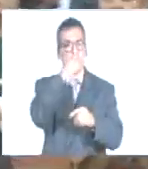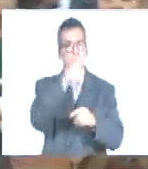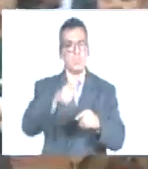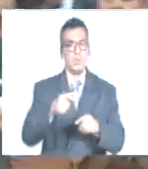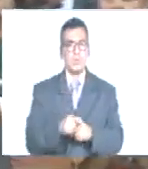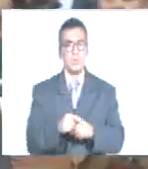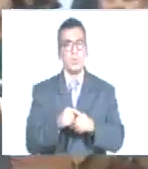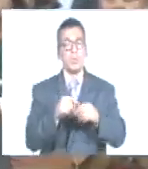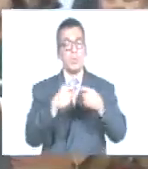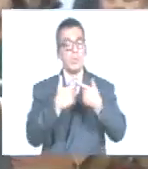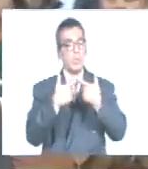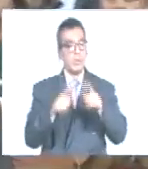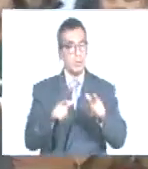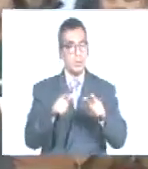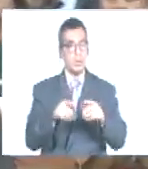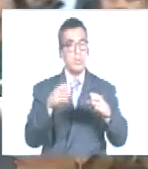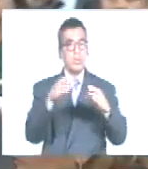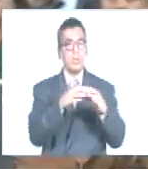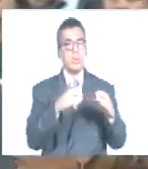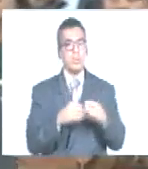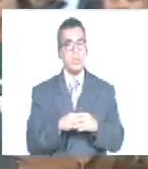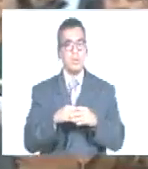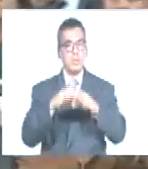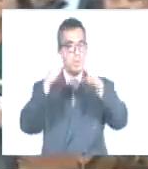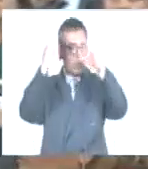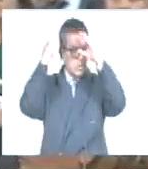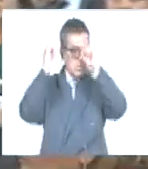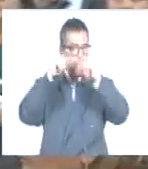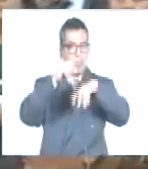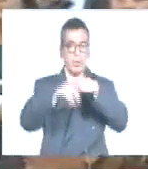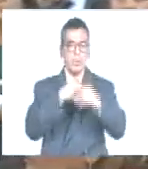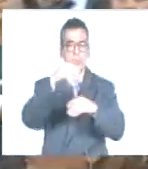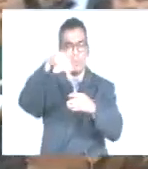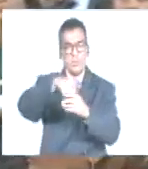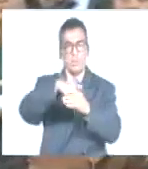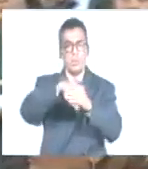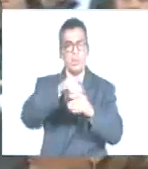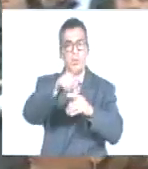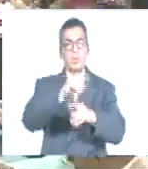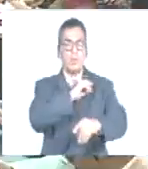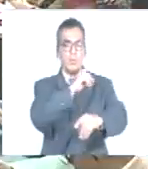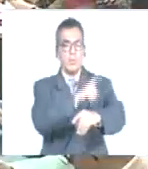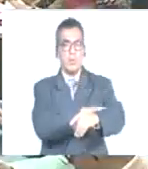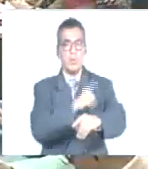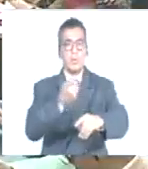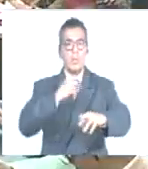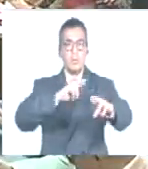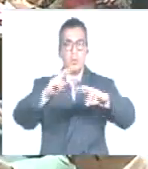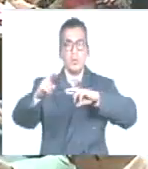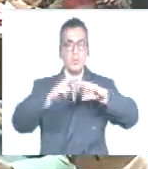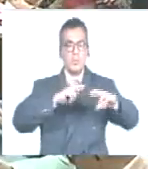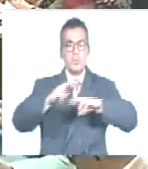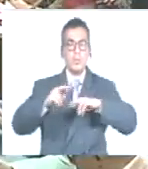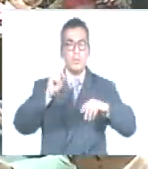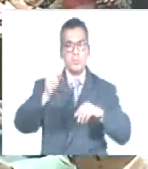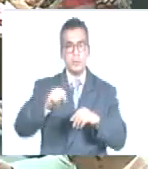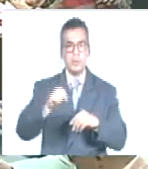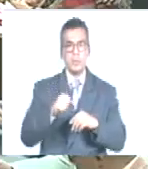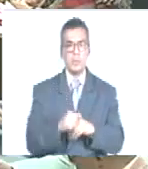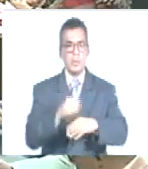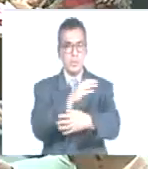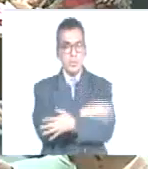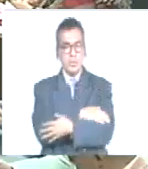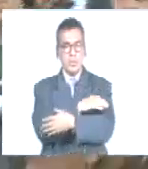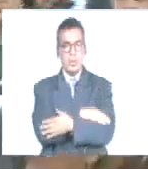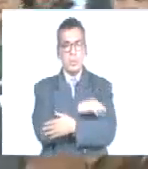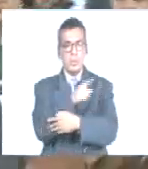a la liberación del Imperio Británico. Y hacemos voto por fortalecer las relaciones y, por supuesto,